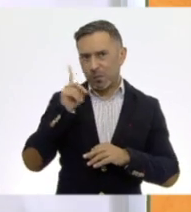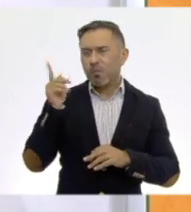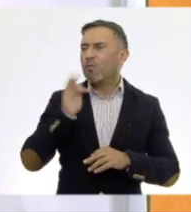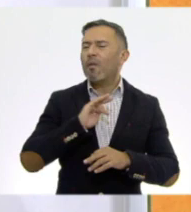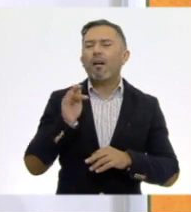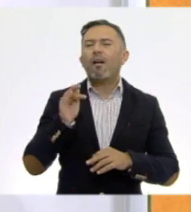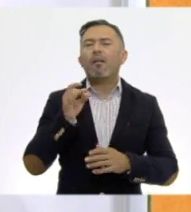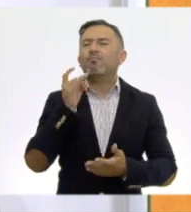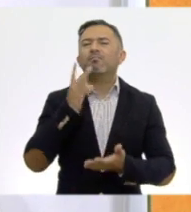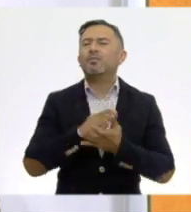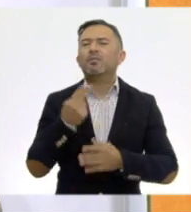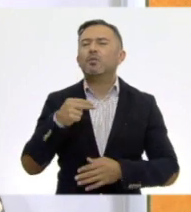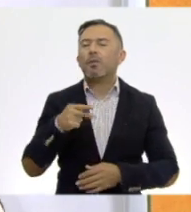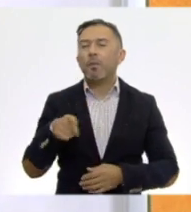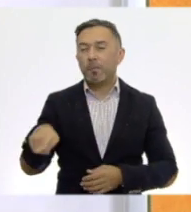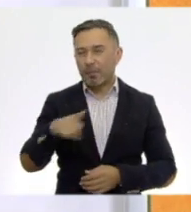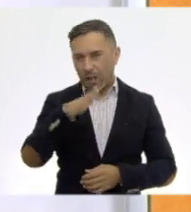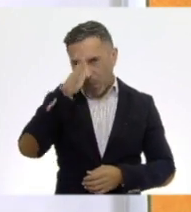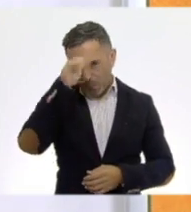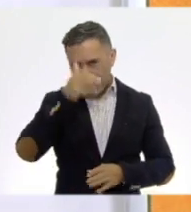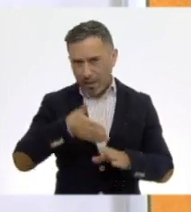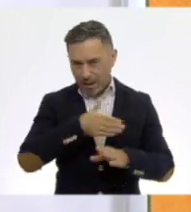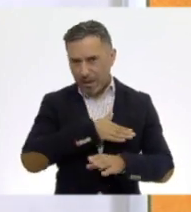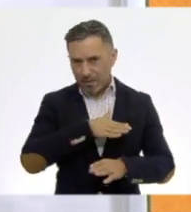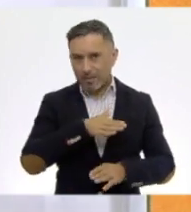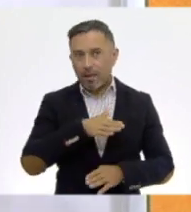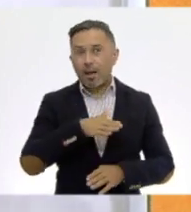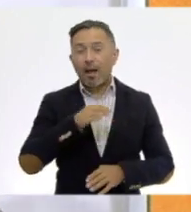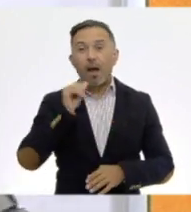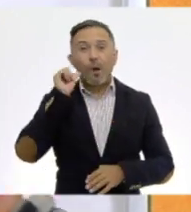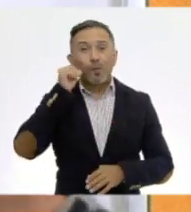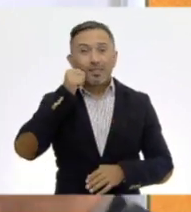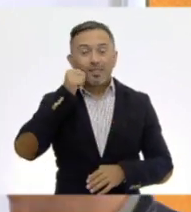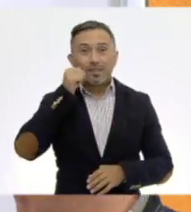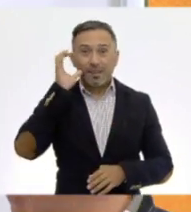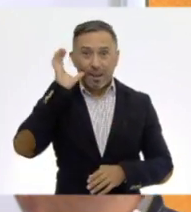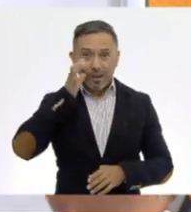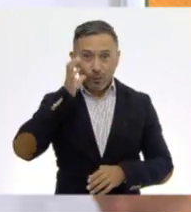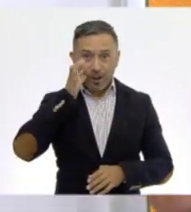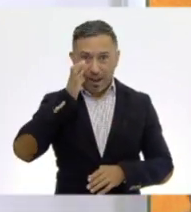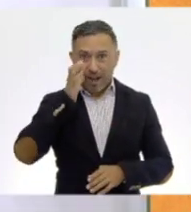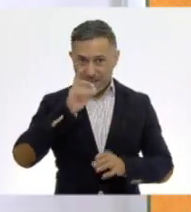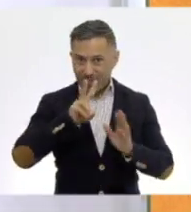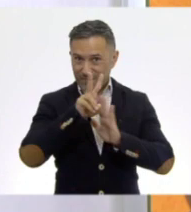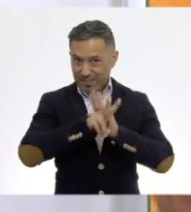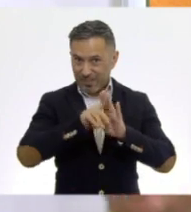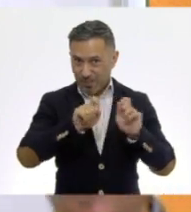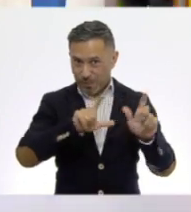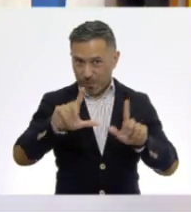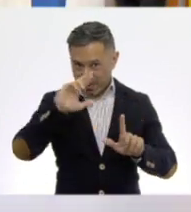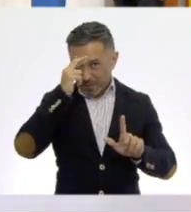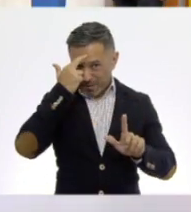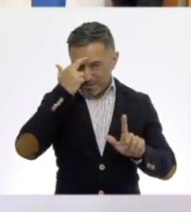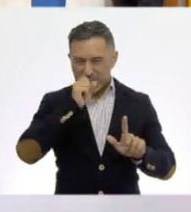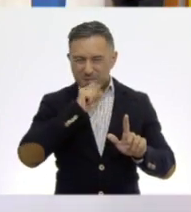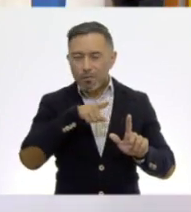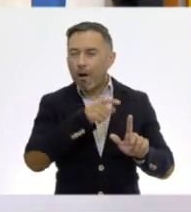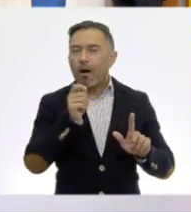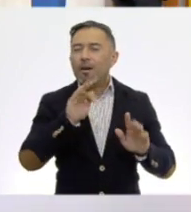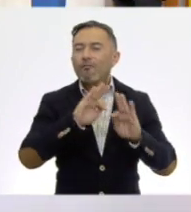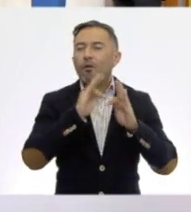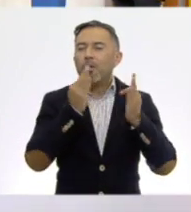si recuerdas en el video de Agustín y Carola, apareció esa figura. Niños, recuerden, ¿cómo se